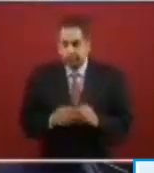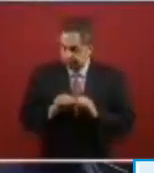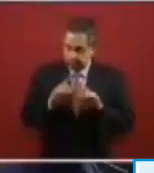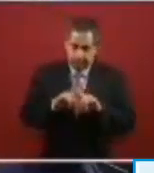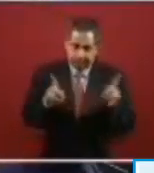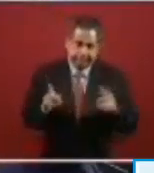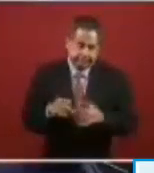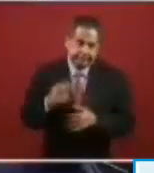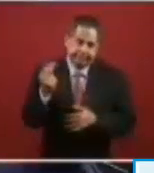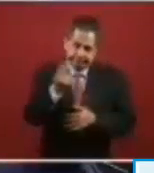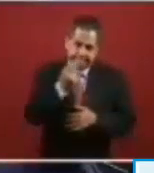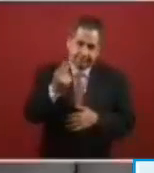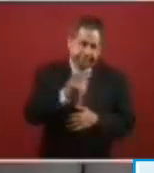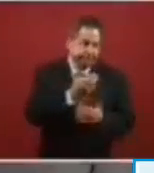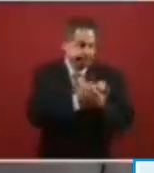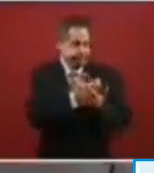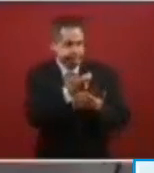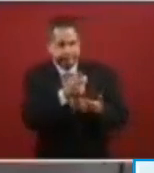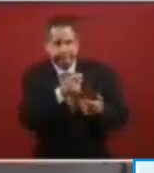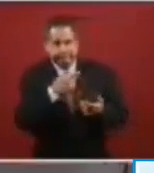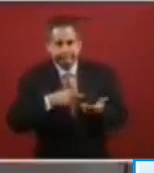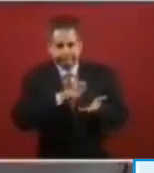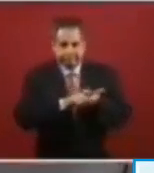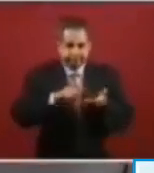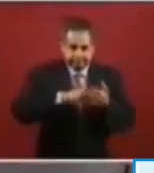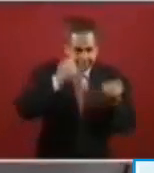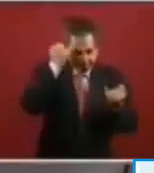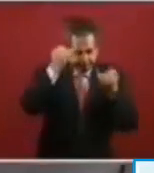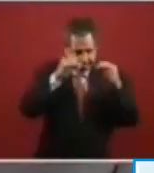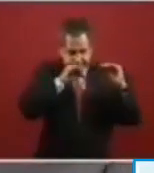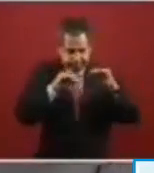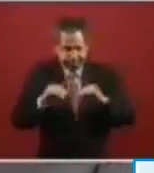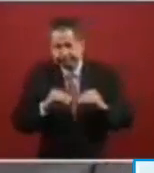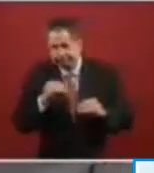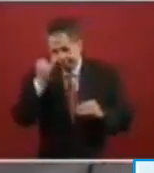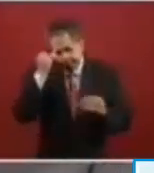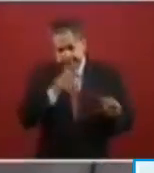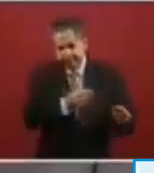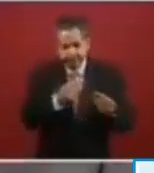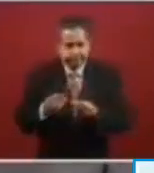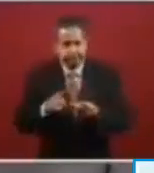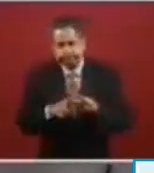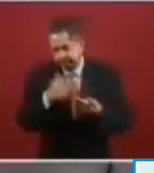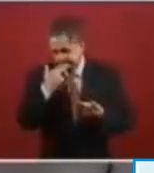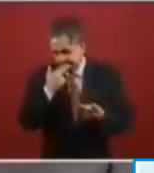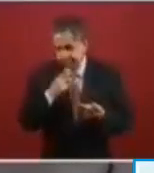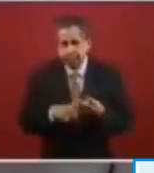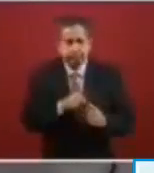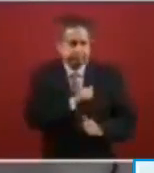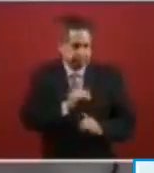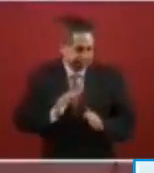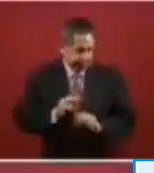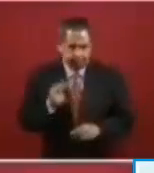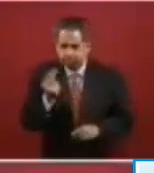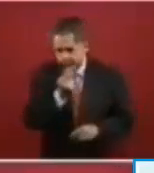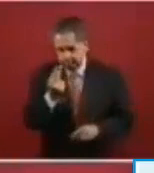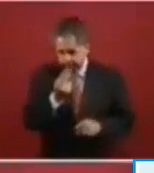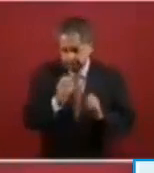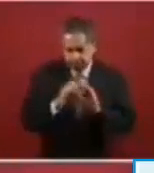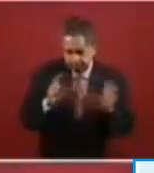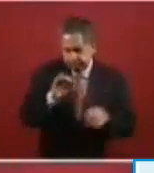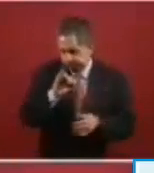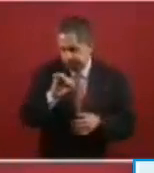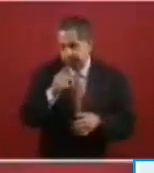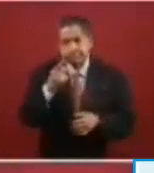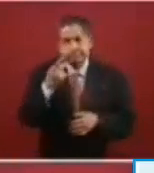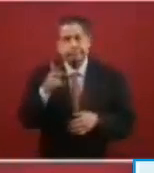Claro que necesitamos a los economistas y necesitamos a los militares, pero